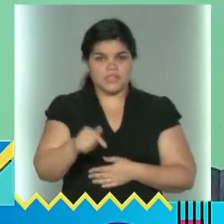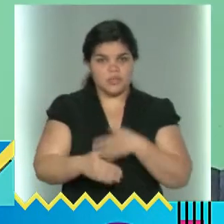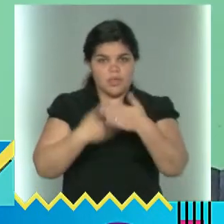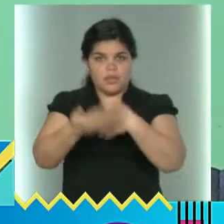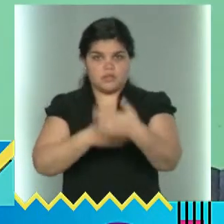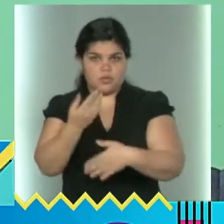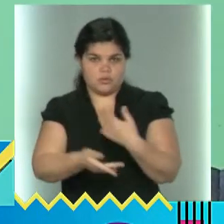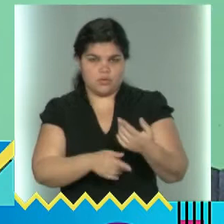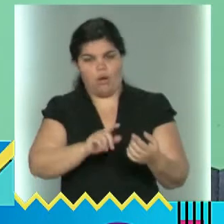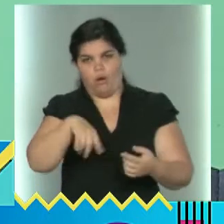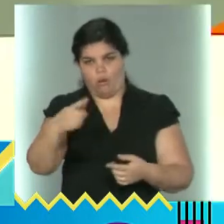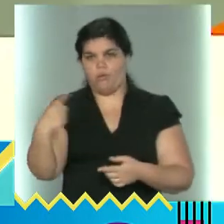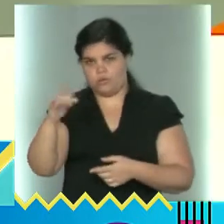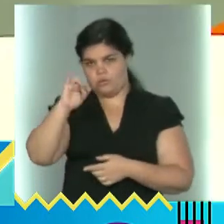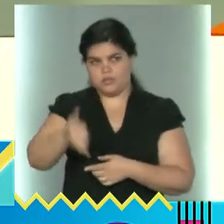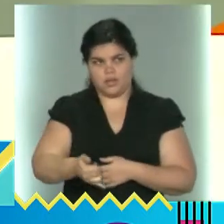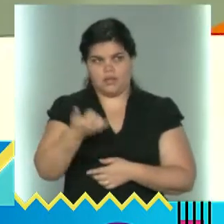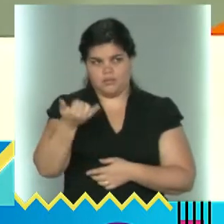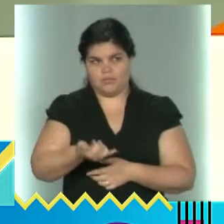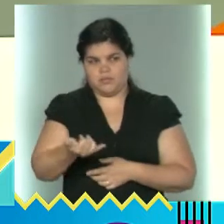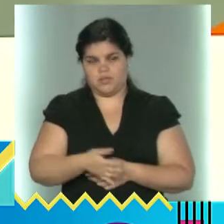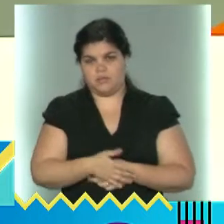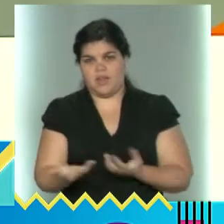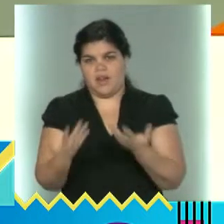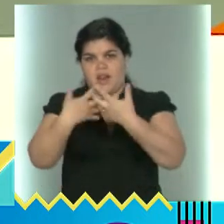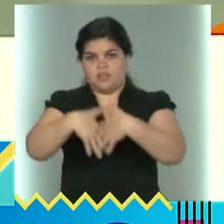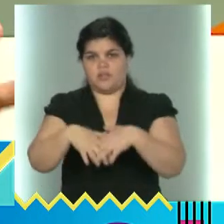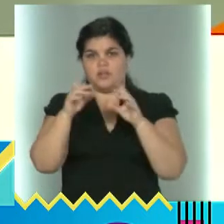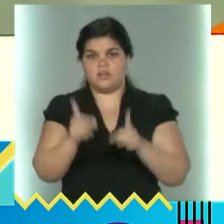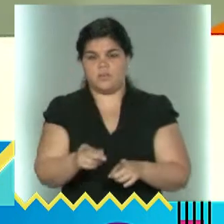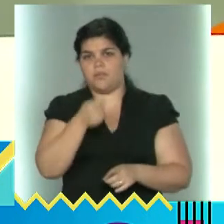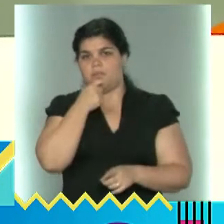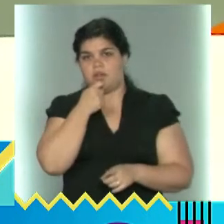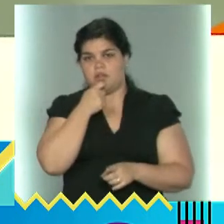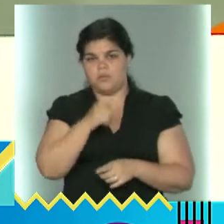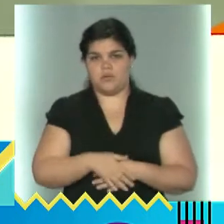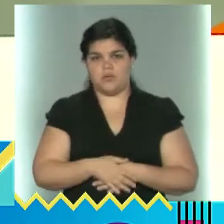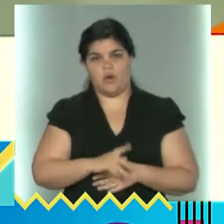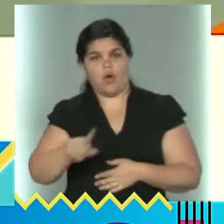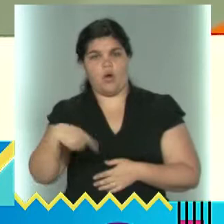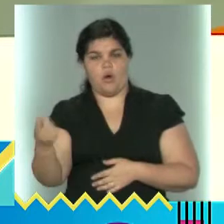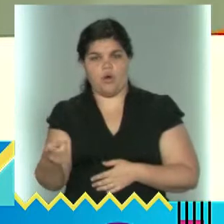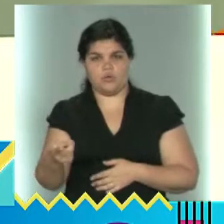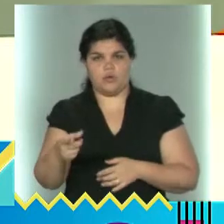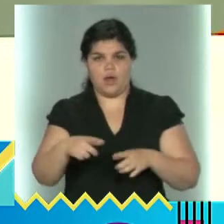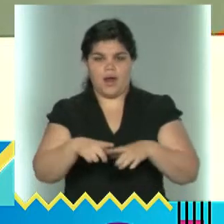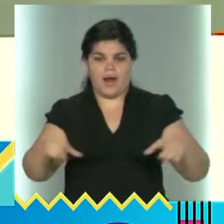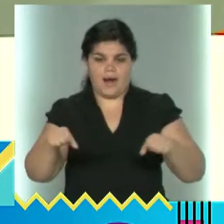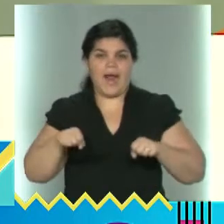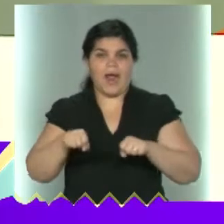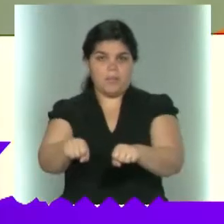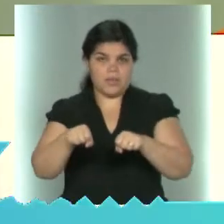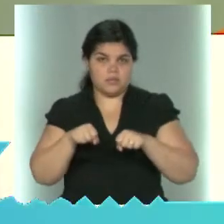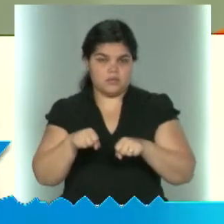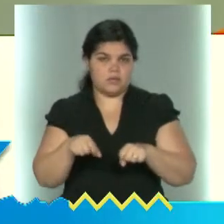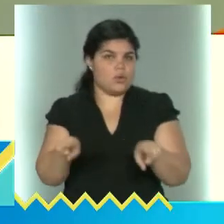desarrollo. Tengo un par más. O cosas que se anexan a la camilla, como el bastidor porta-camilla, que es... A ver, si nosotros volvemos a